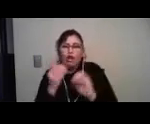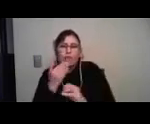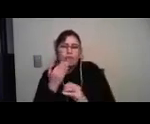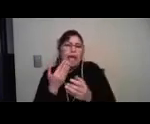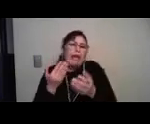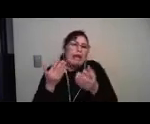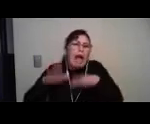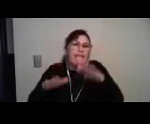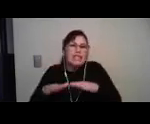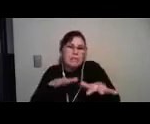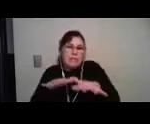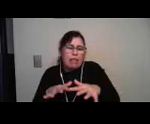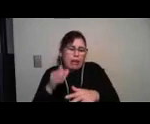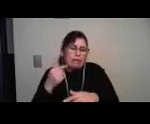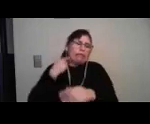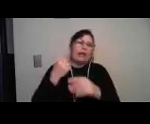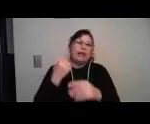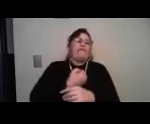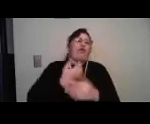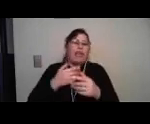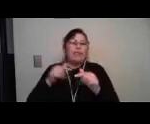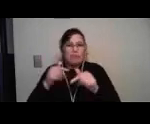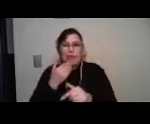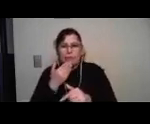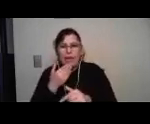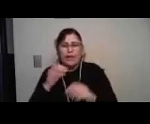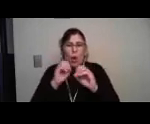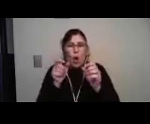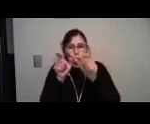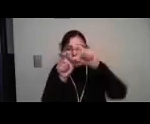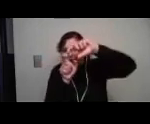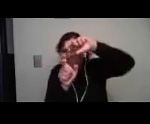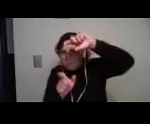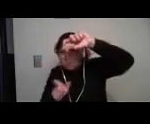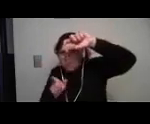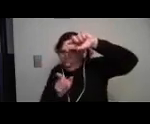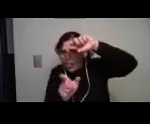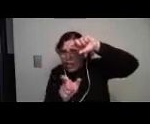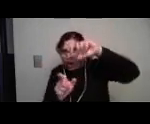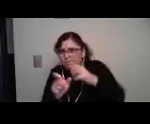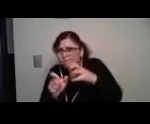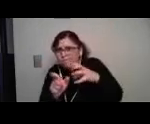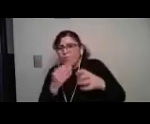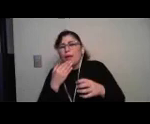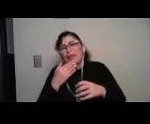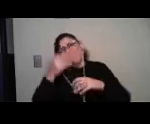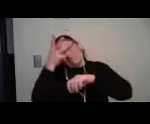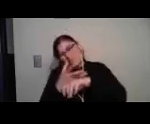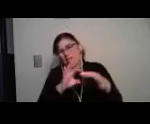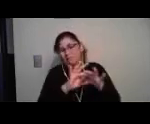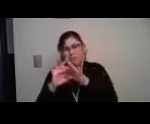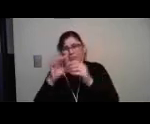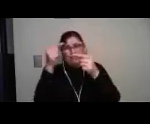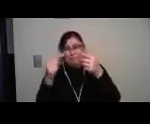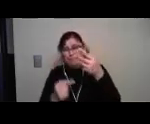un aumento de volumen en el disco intervertebral que comprime este nervio, ya. Entonces muchas causas además tienen relación con el